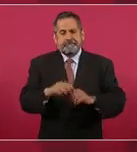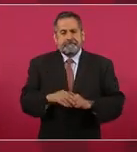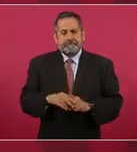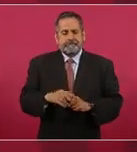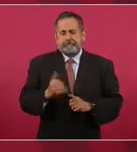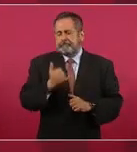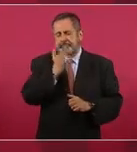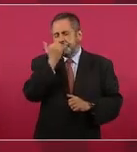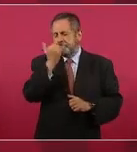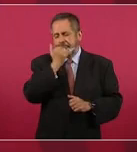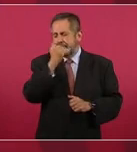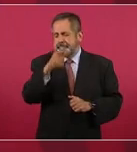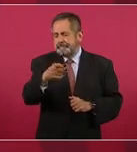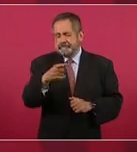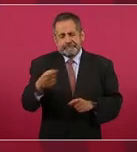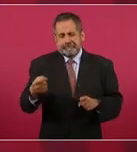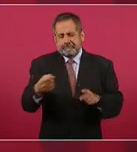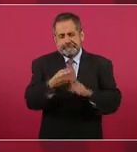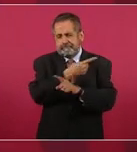equivocada.